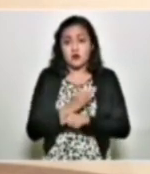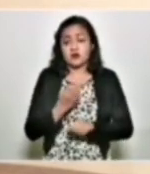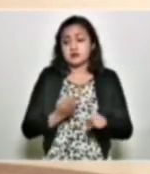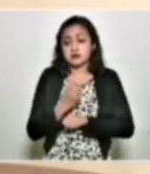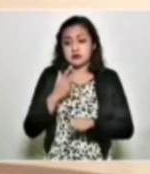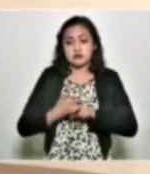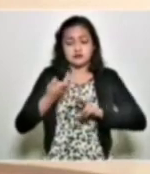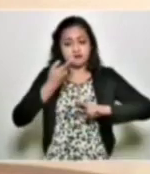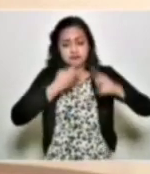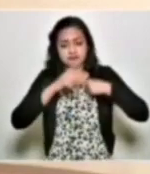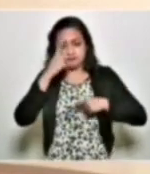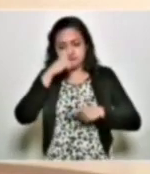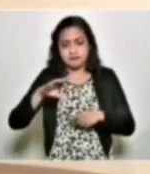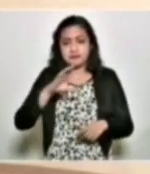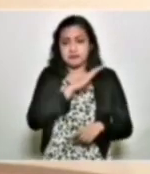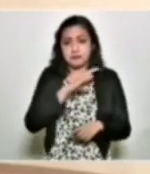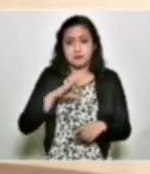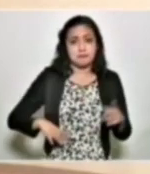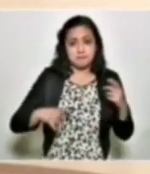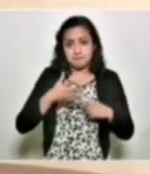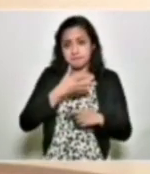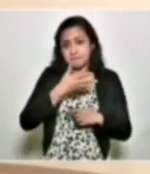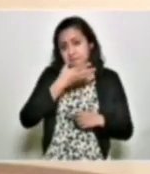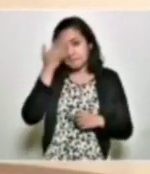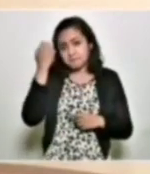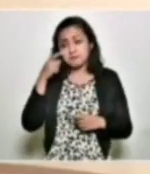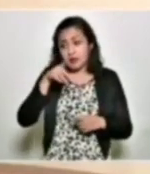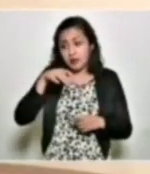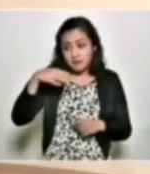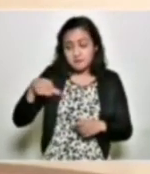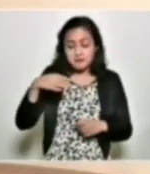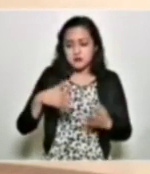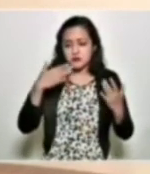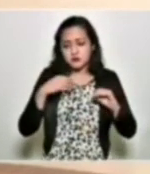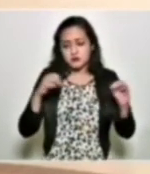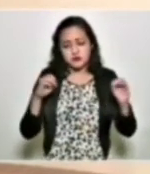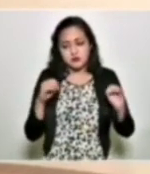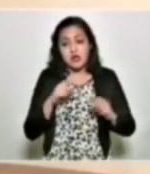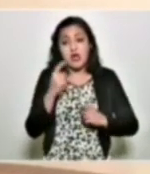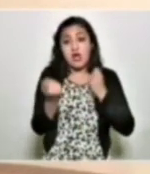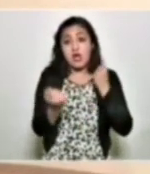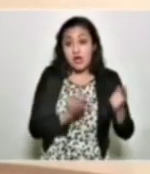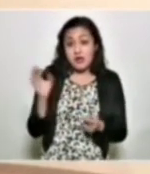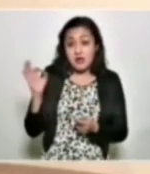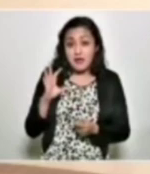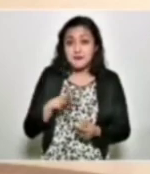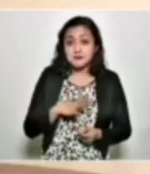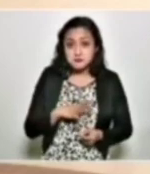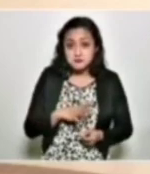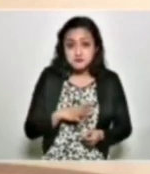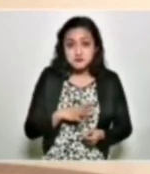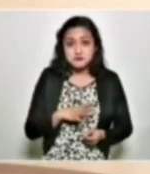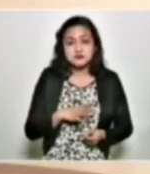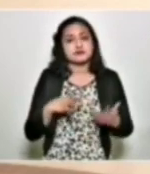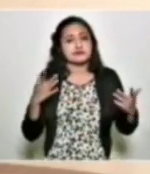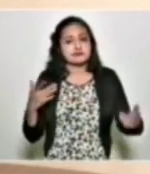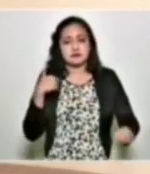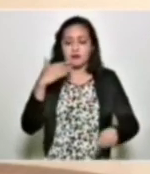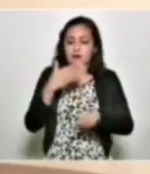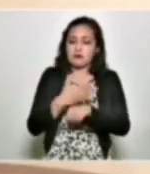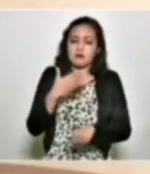volcado a una campaña no lo hay y si llega a haber algún caso bueno se